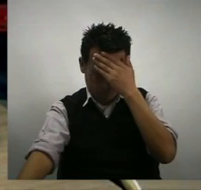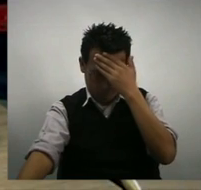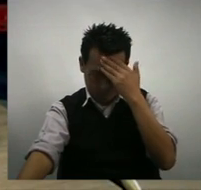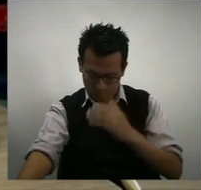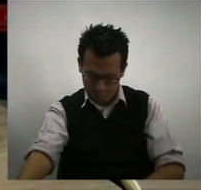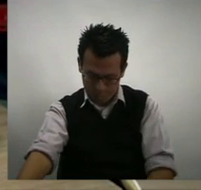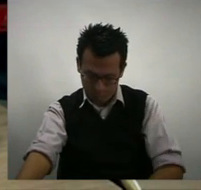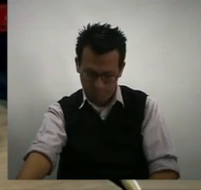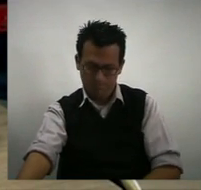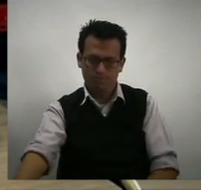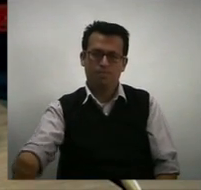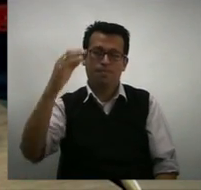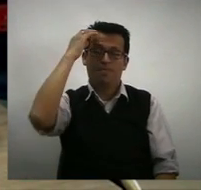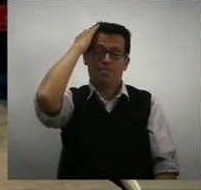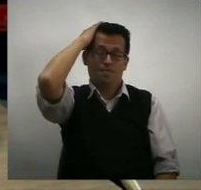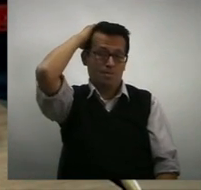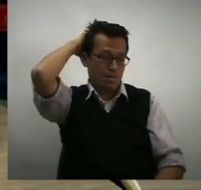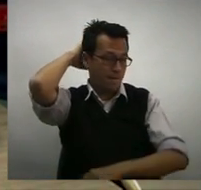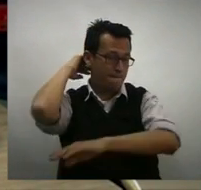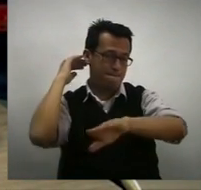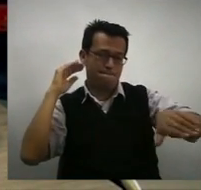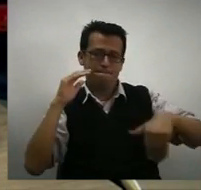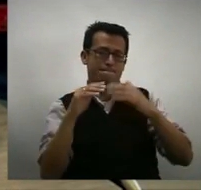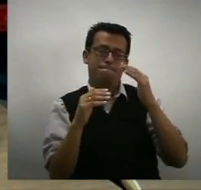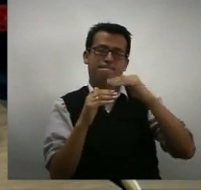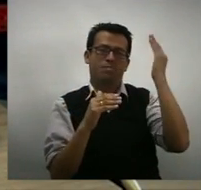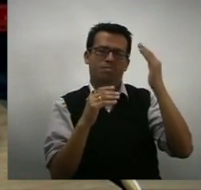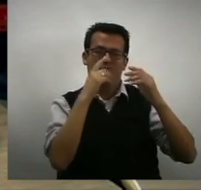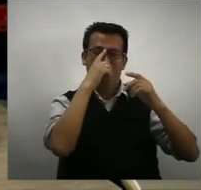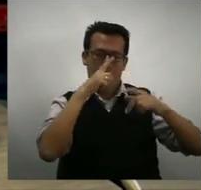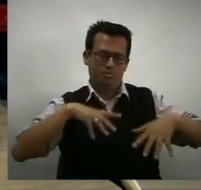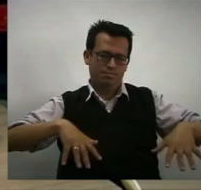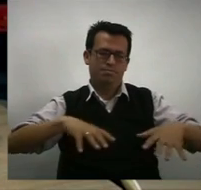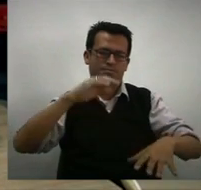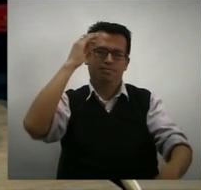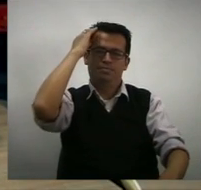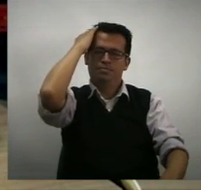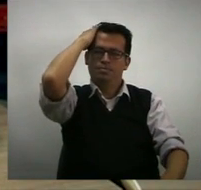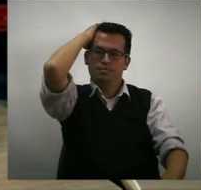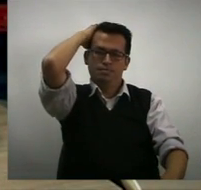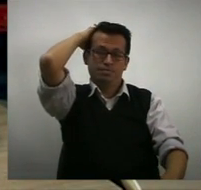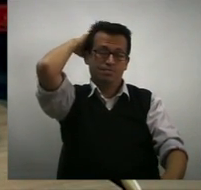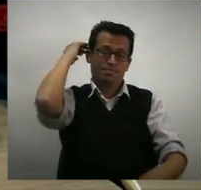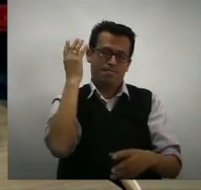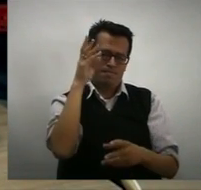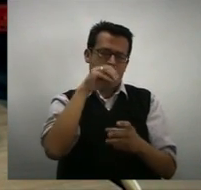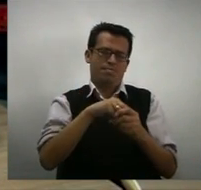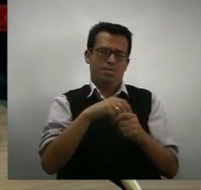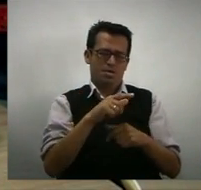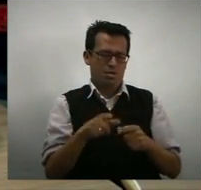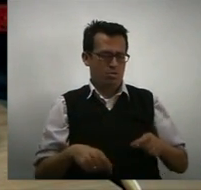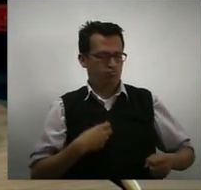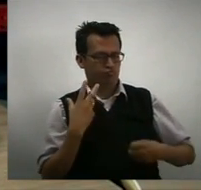Frente a esta distribución del hombre en espacios cerrados, sedentarismo especializado, aparece la figura nomadológica del espacio